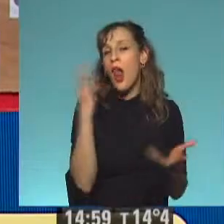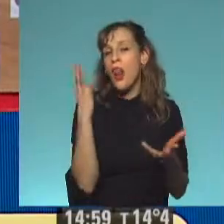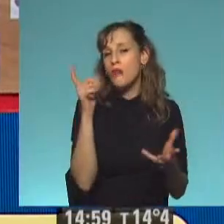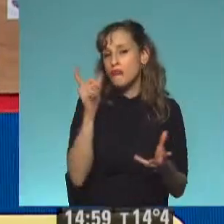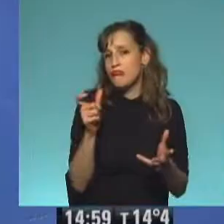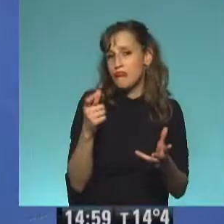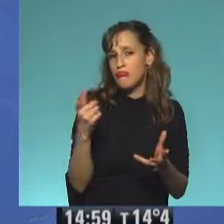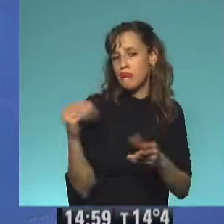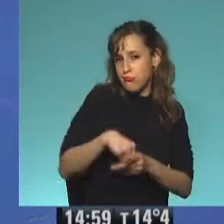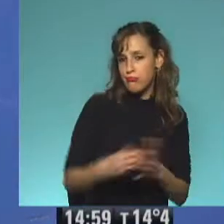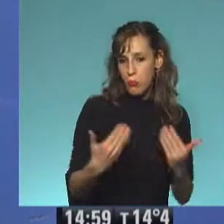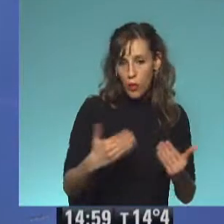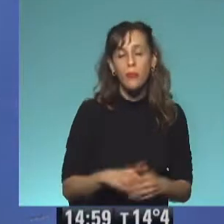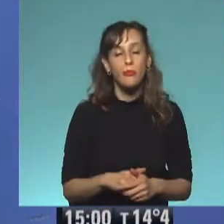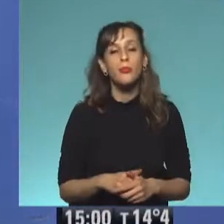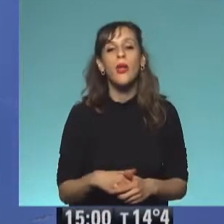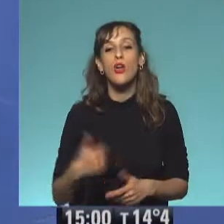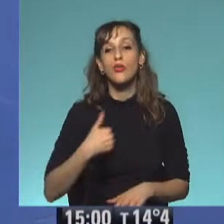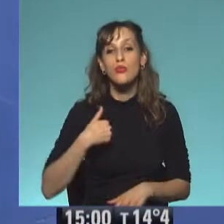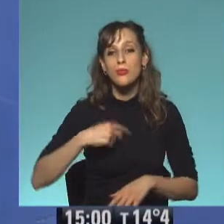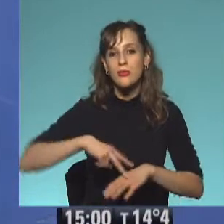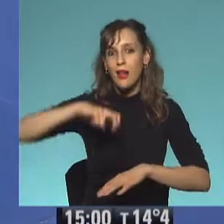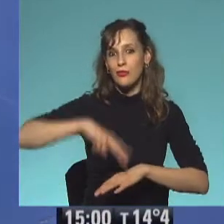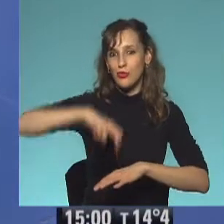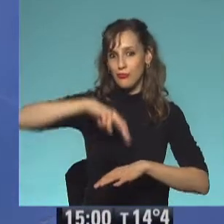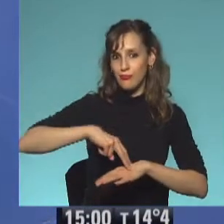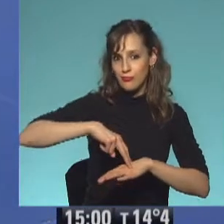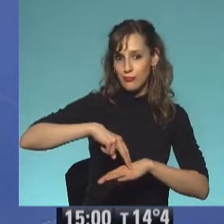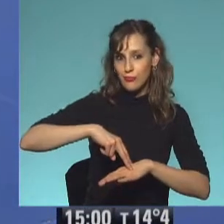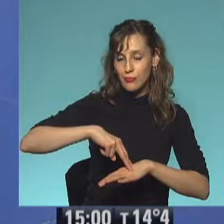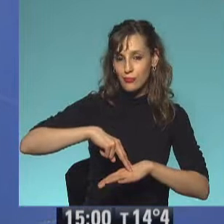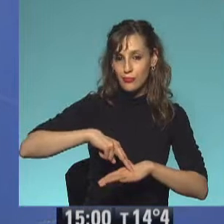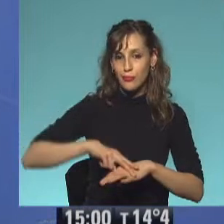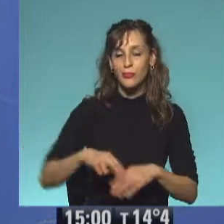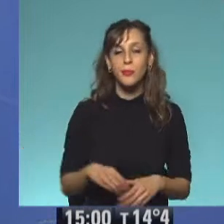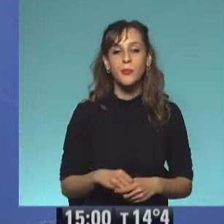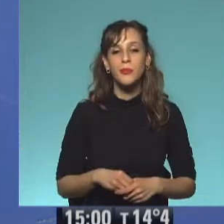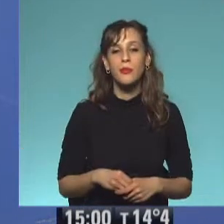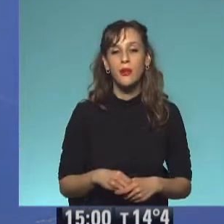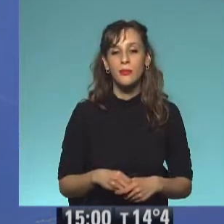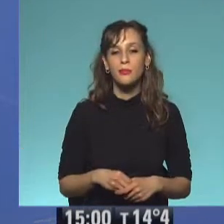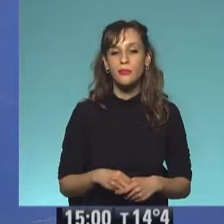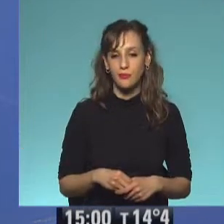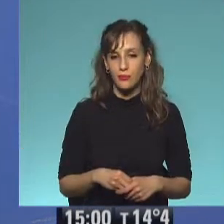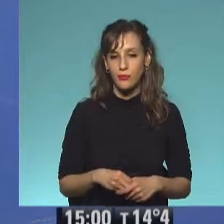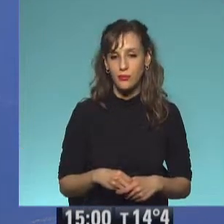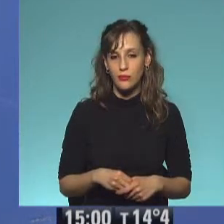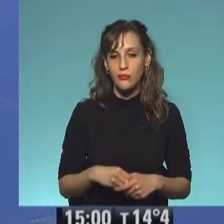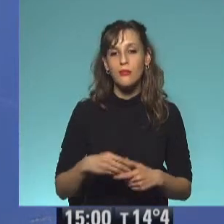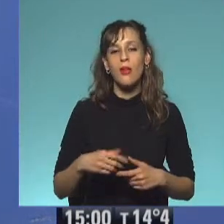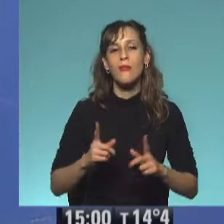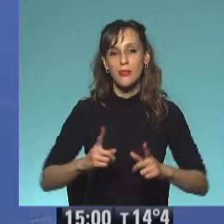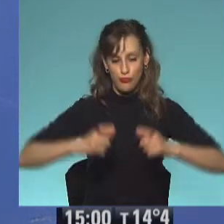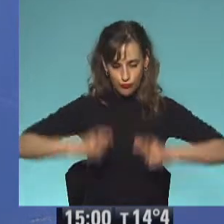resaltar wifi ver saltando cuando llegó a la tercera fila entra de mí y vamos a ir